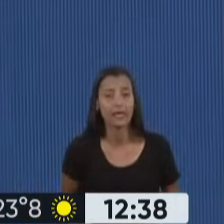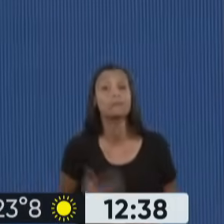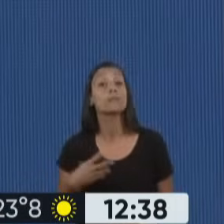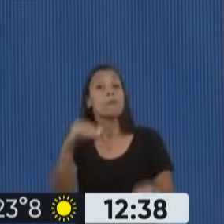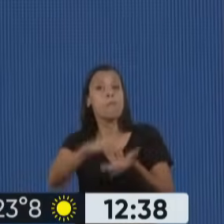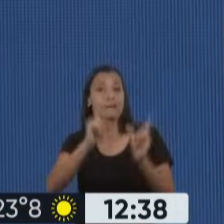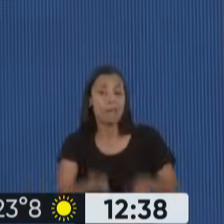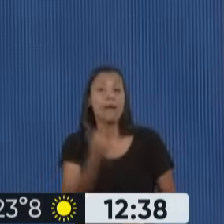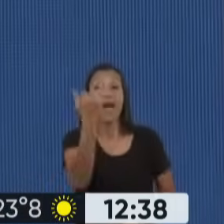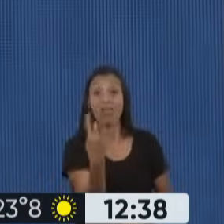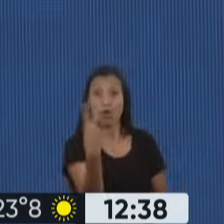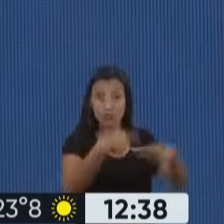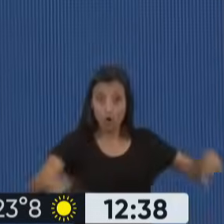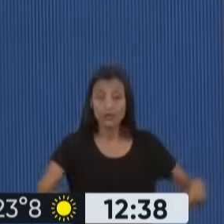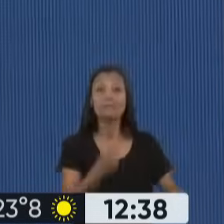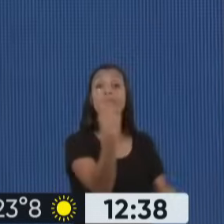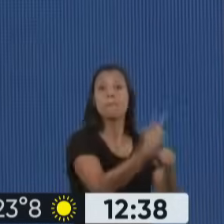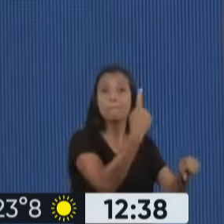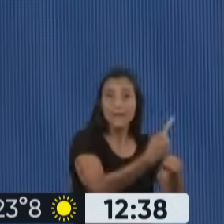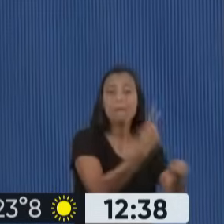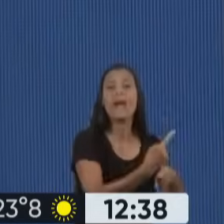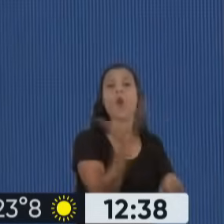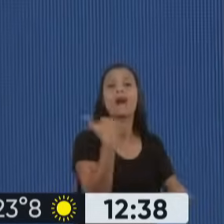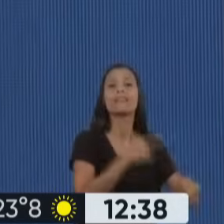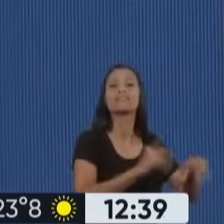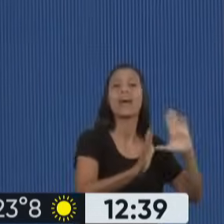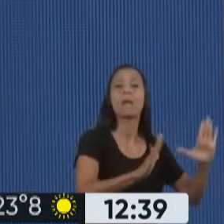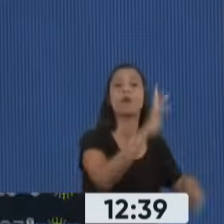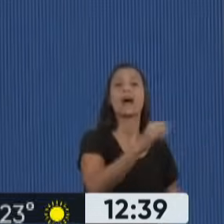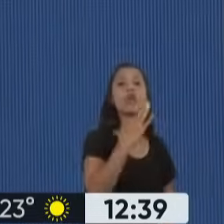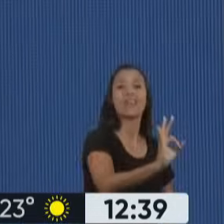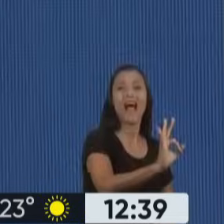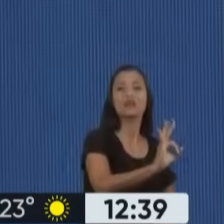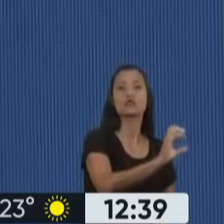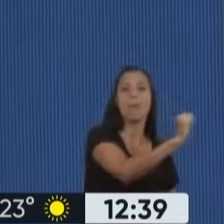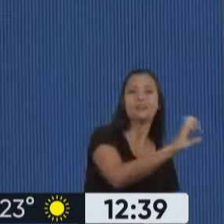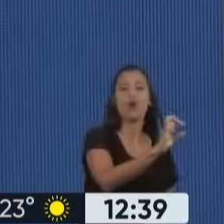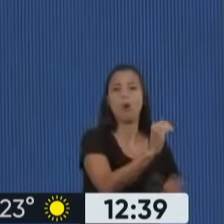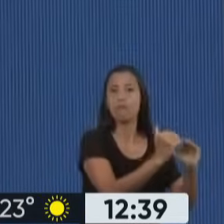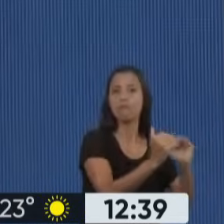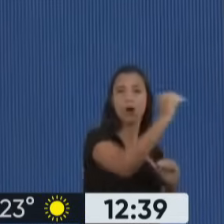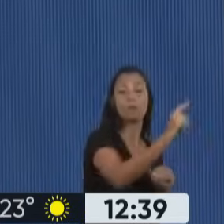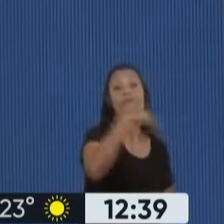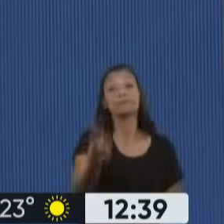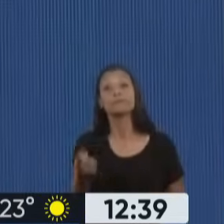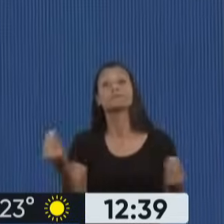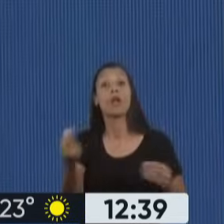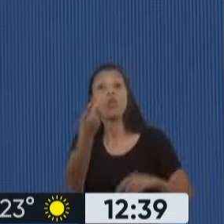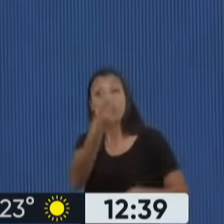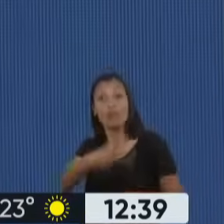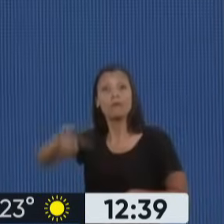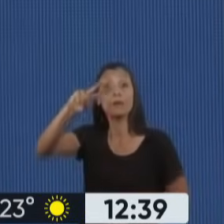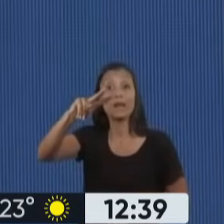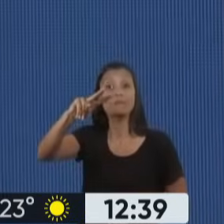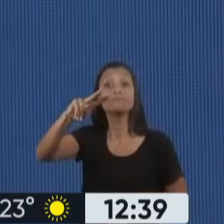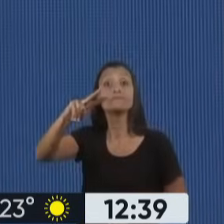Combinábamos, por un lado, el desequilibrio monetario de la previa al Rodrigazo. De hecho, el money overhang era el doble que el que